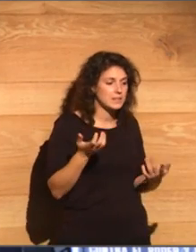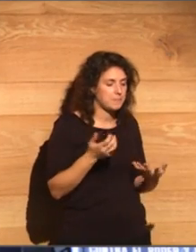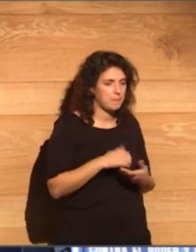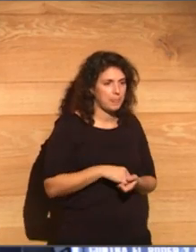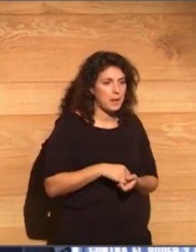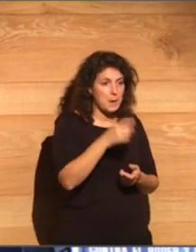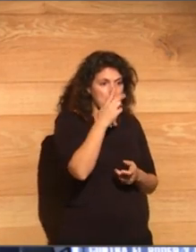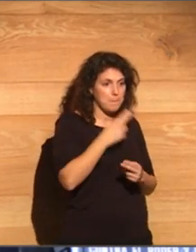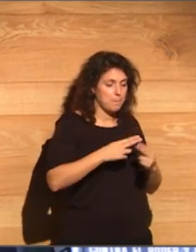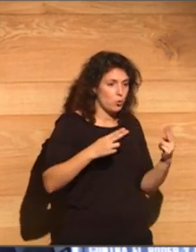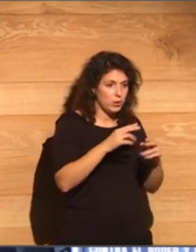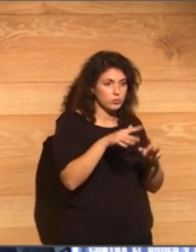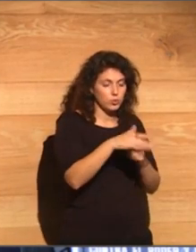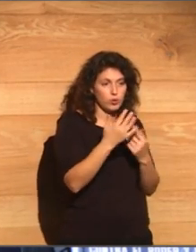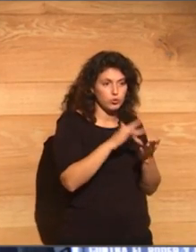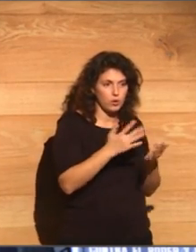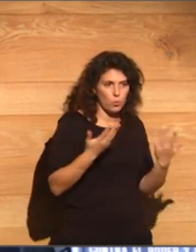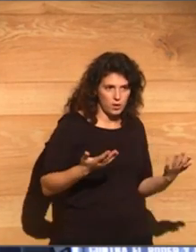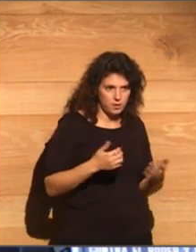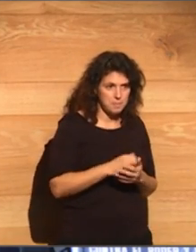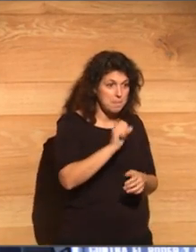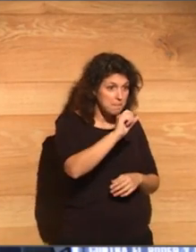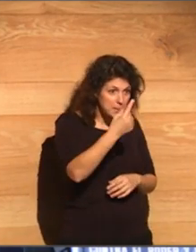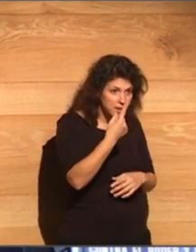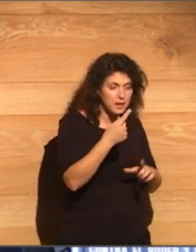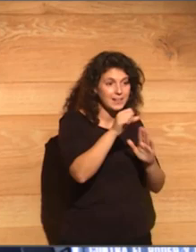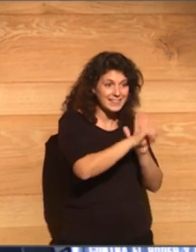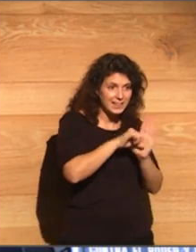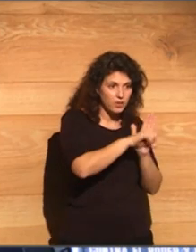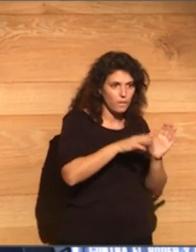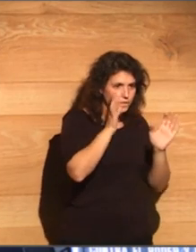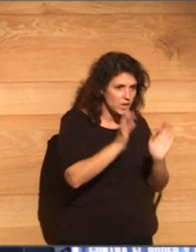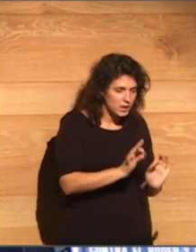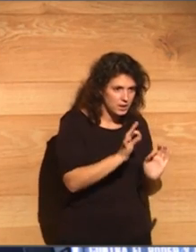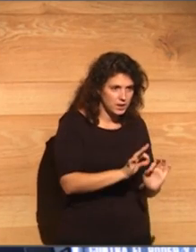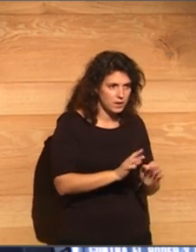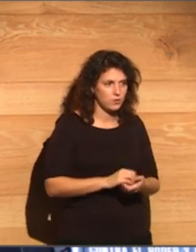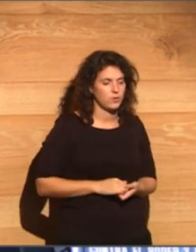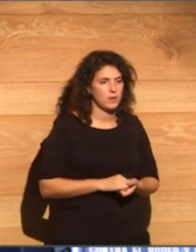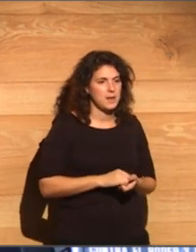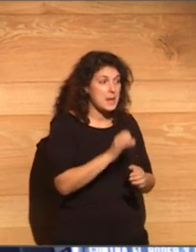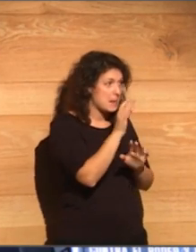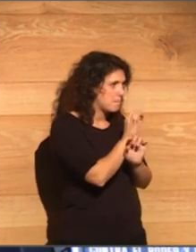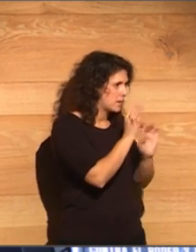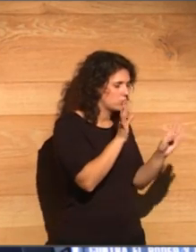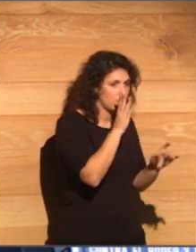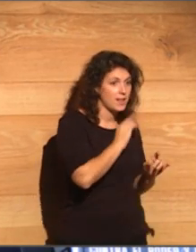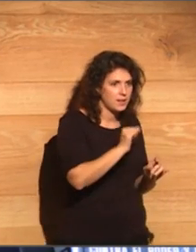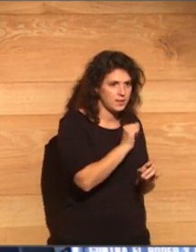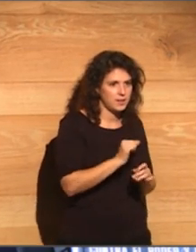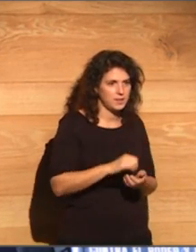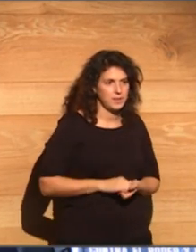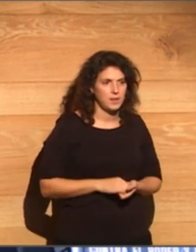el público? Primer taquillazo verdadero de la carrera de Berlanga. Impresionante. Sí. Un éxito